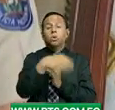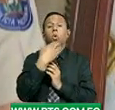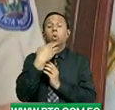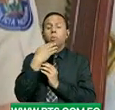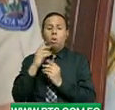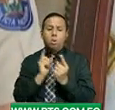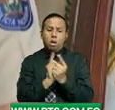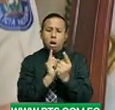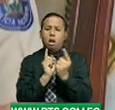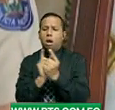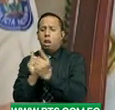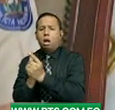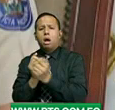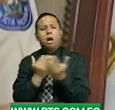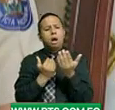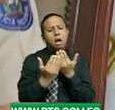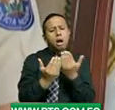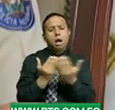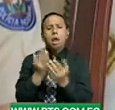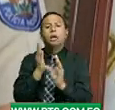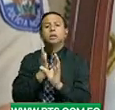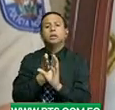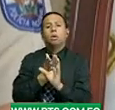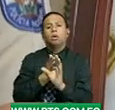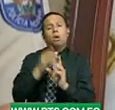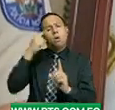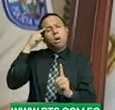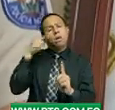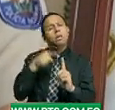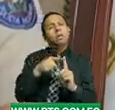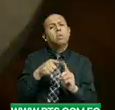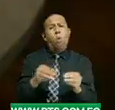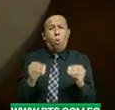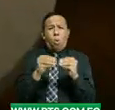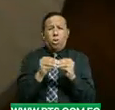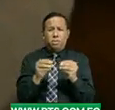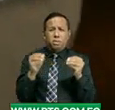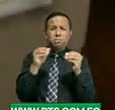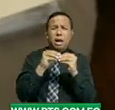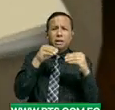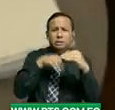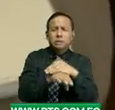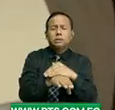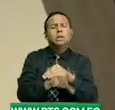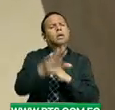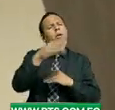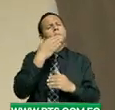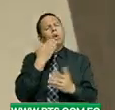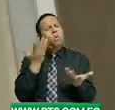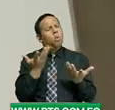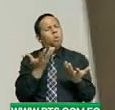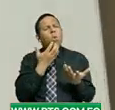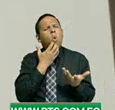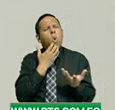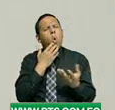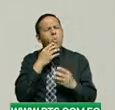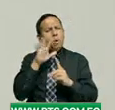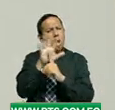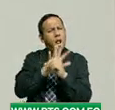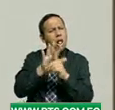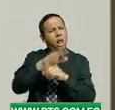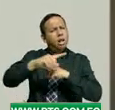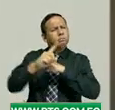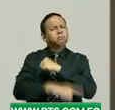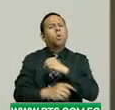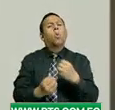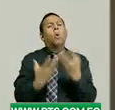que estas actitudes no se repitan. Pero ¿cómo se sanciona el delito de abuso sexual? El artículo